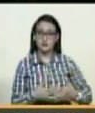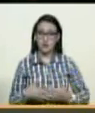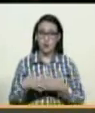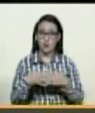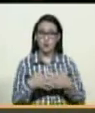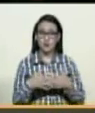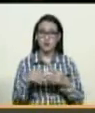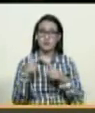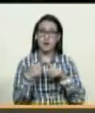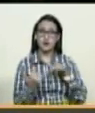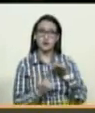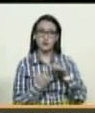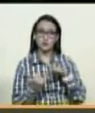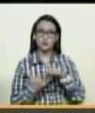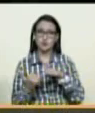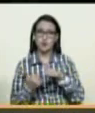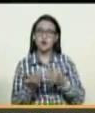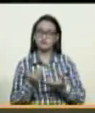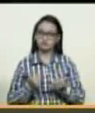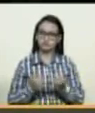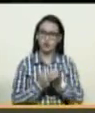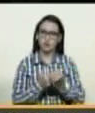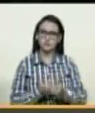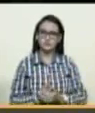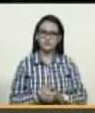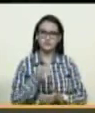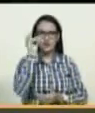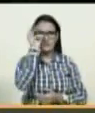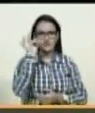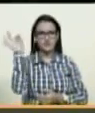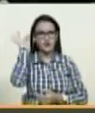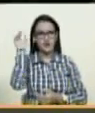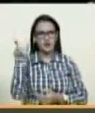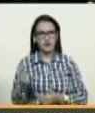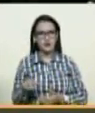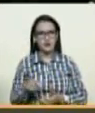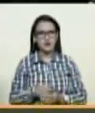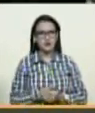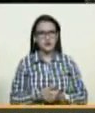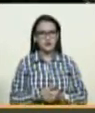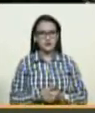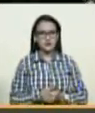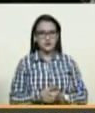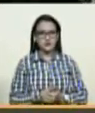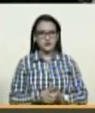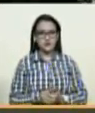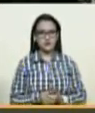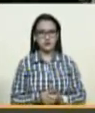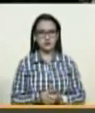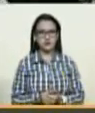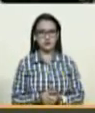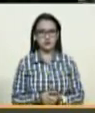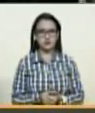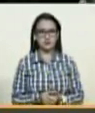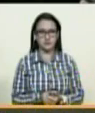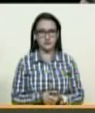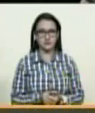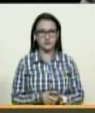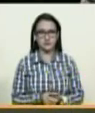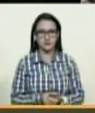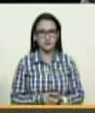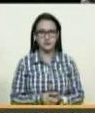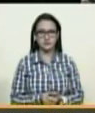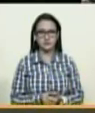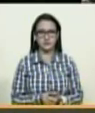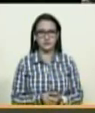sus instituciones de cooperar el fiscal general de la república le hizo referencia a los hechos y se hizo